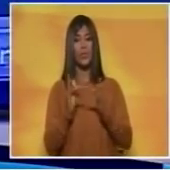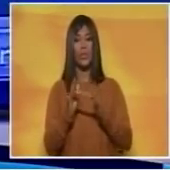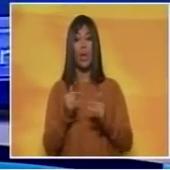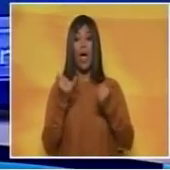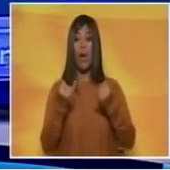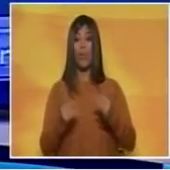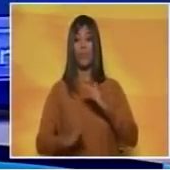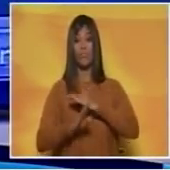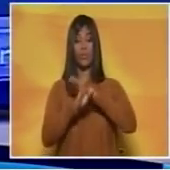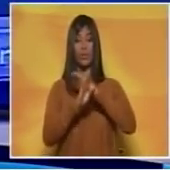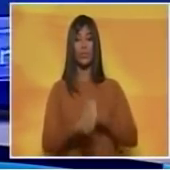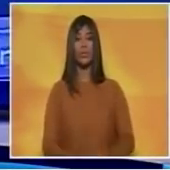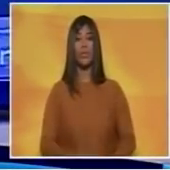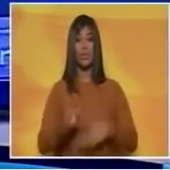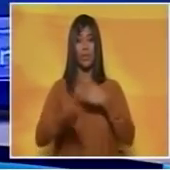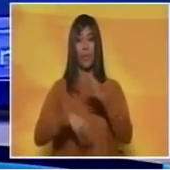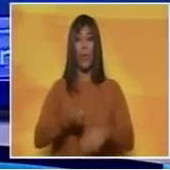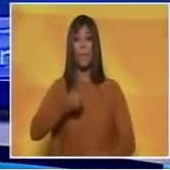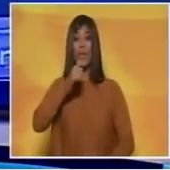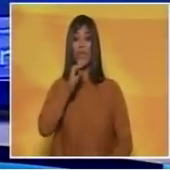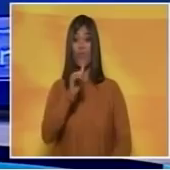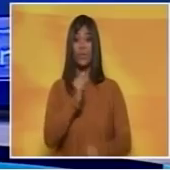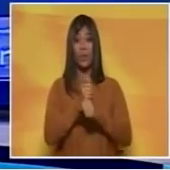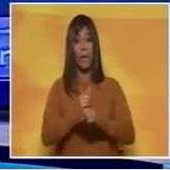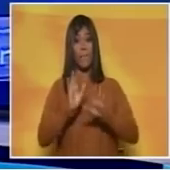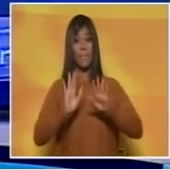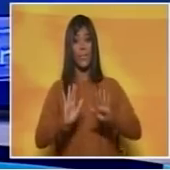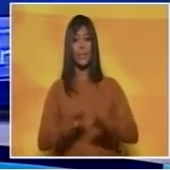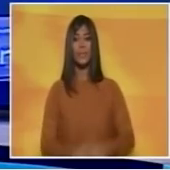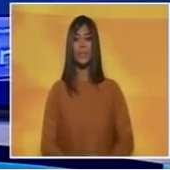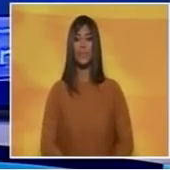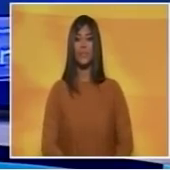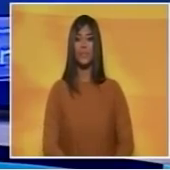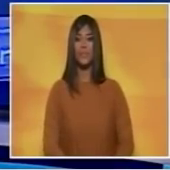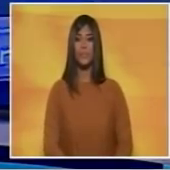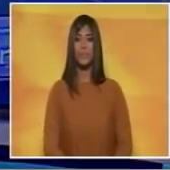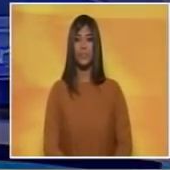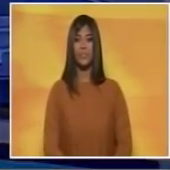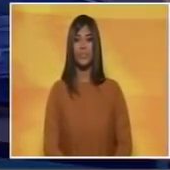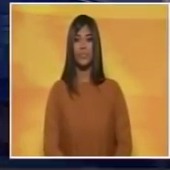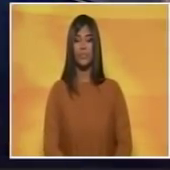momento de hacer una nueva pausa. Al regreso, más información. Quédense allí que ya venimos.